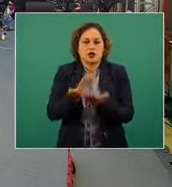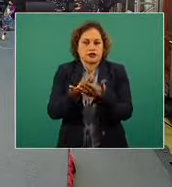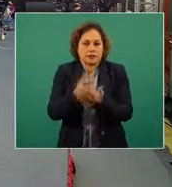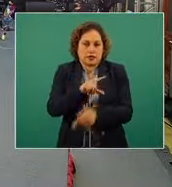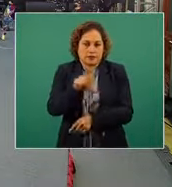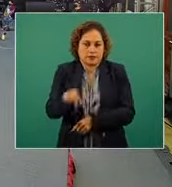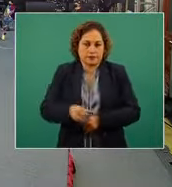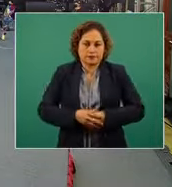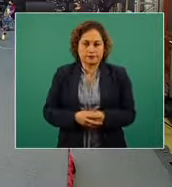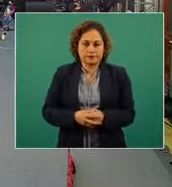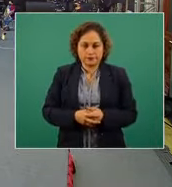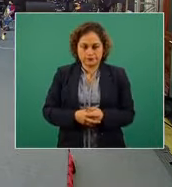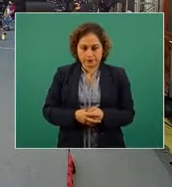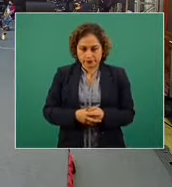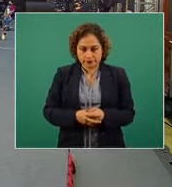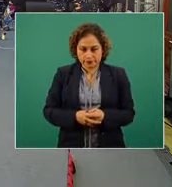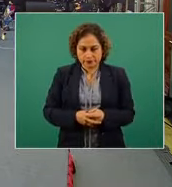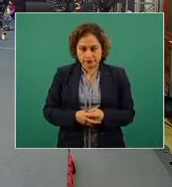¿Mande?